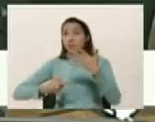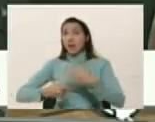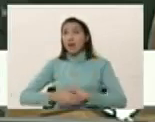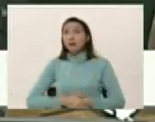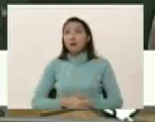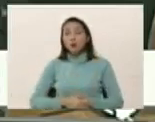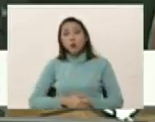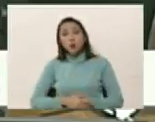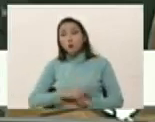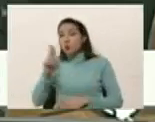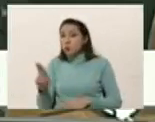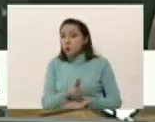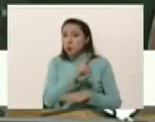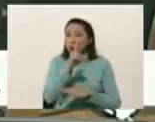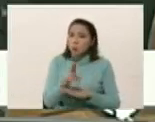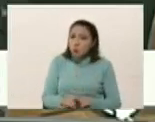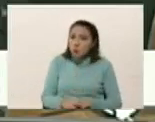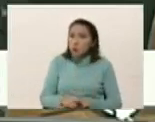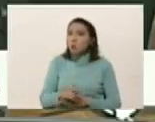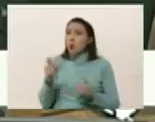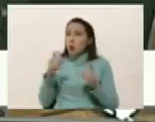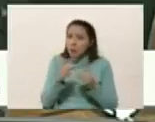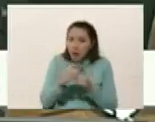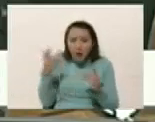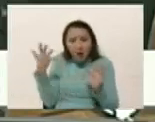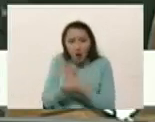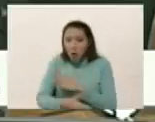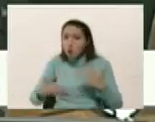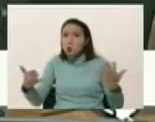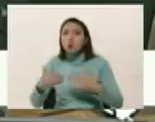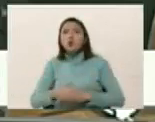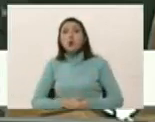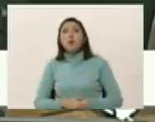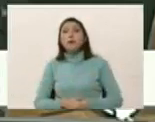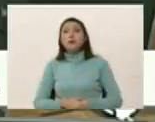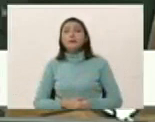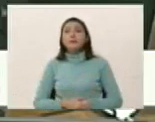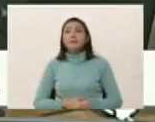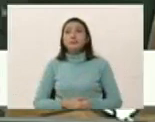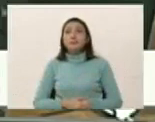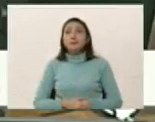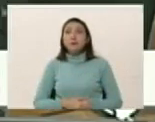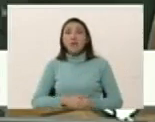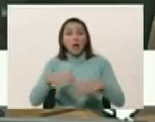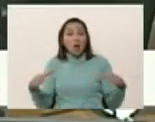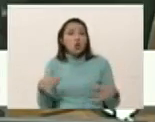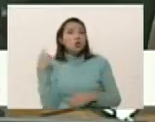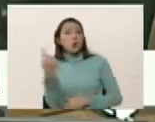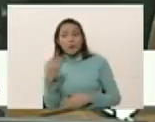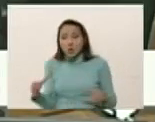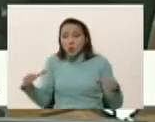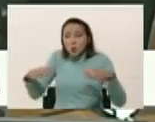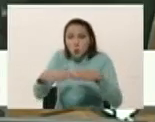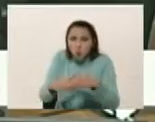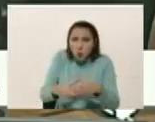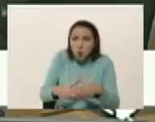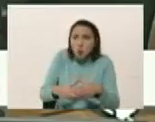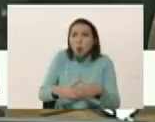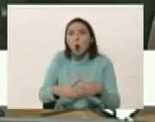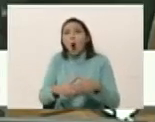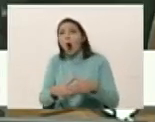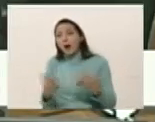utilizar términos masculinos genéricos para hacer referencia a un grupo del género mixto